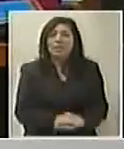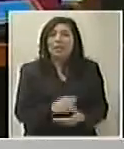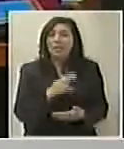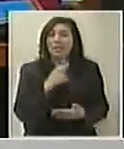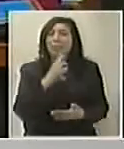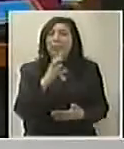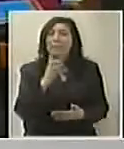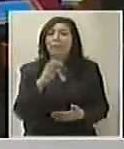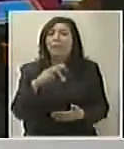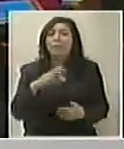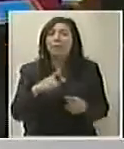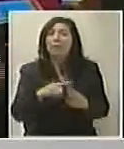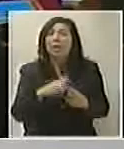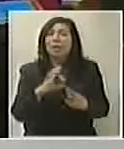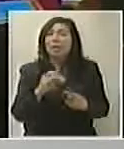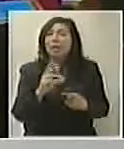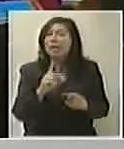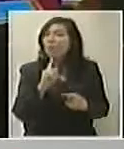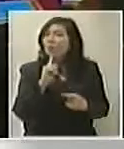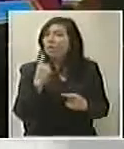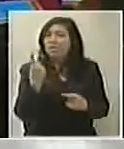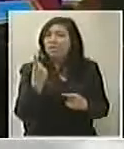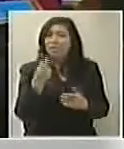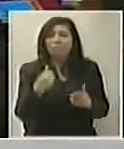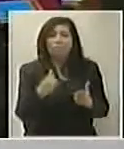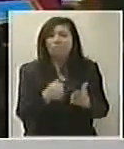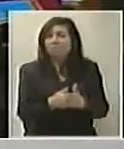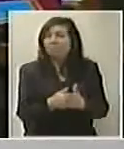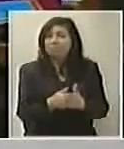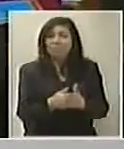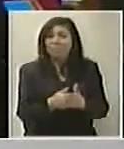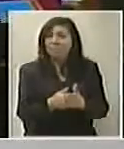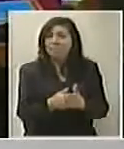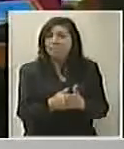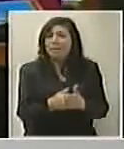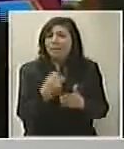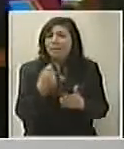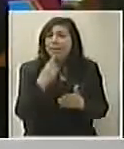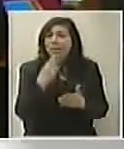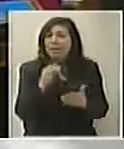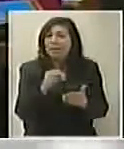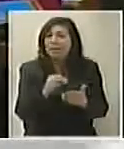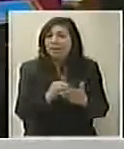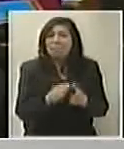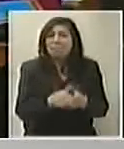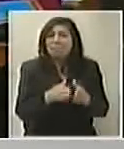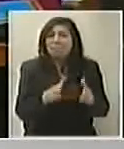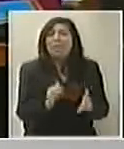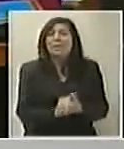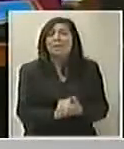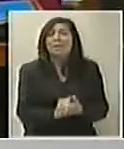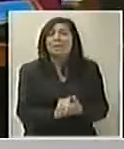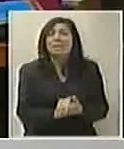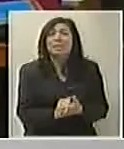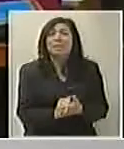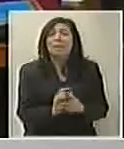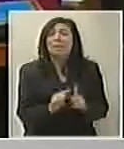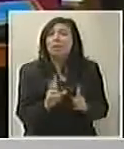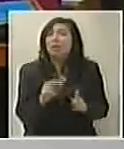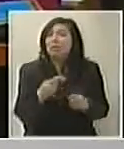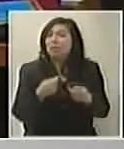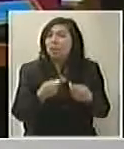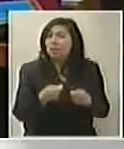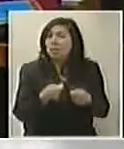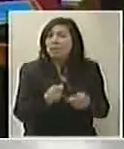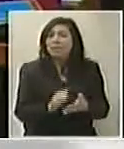institucionalidad democrática. No solamente la impunidad, la inacción y la inercia nos